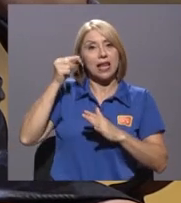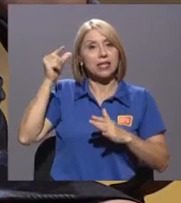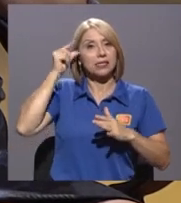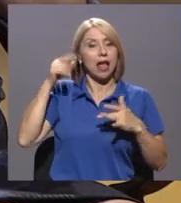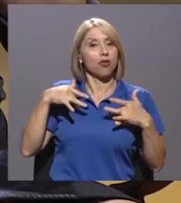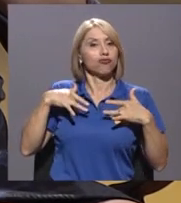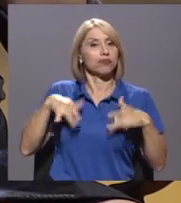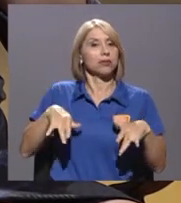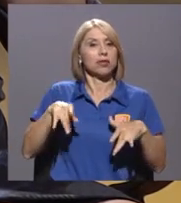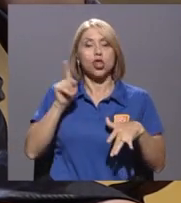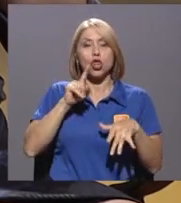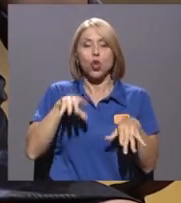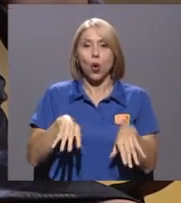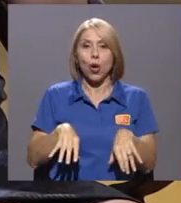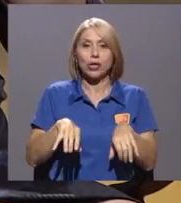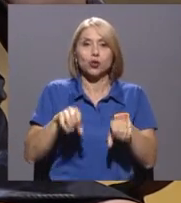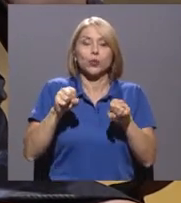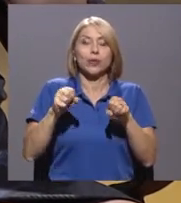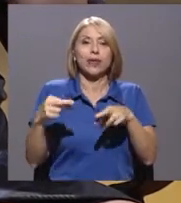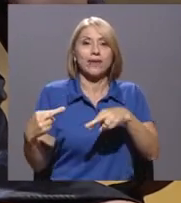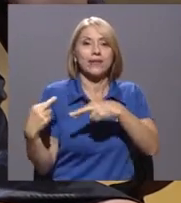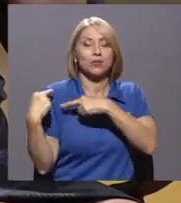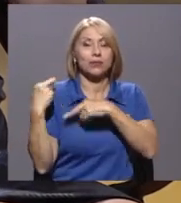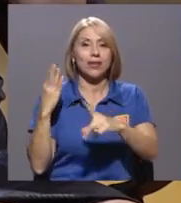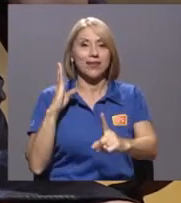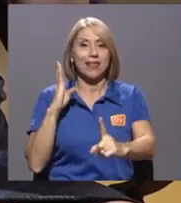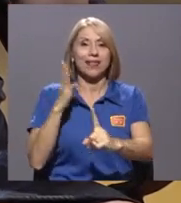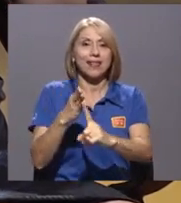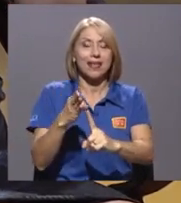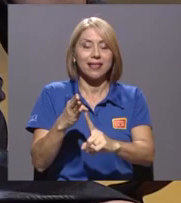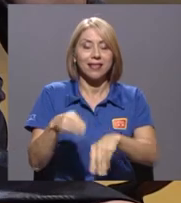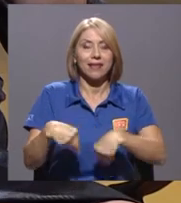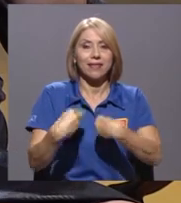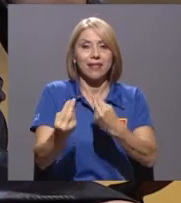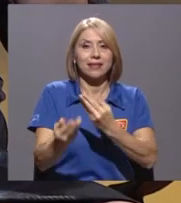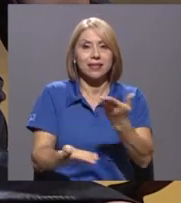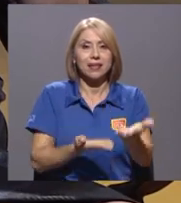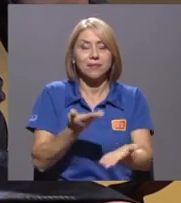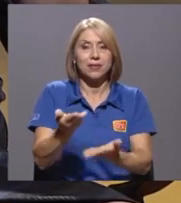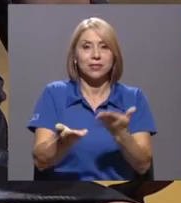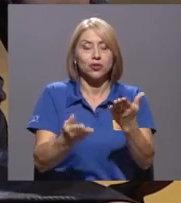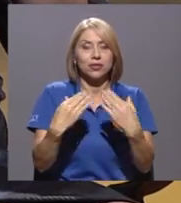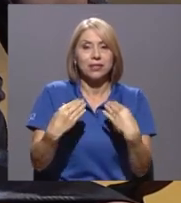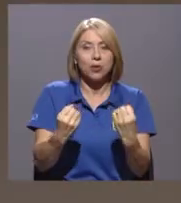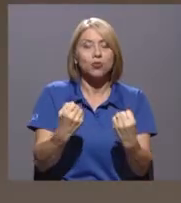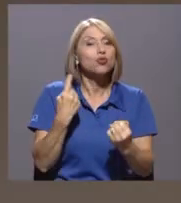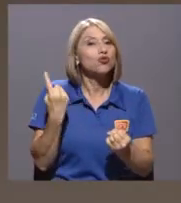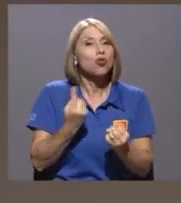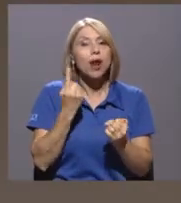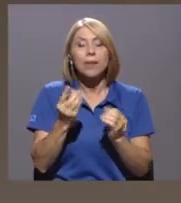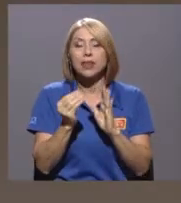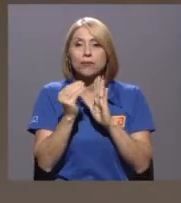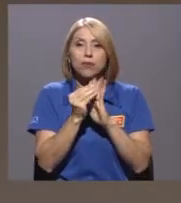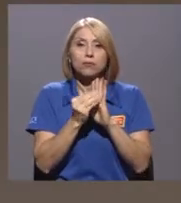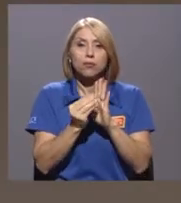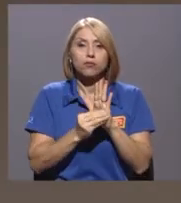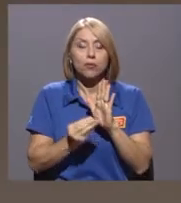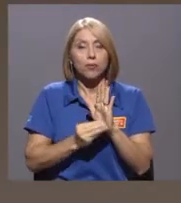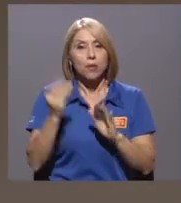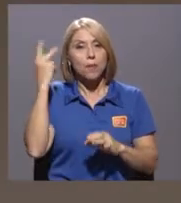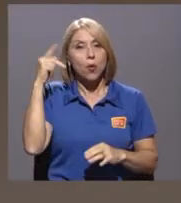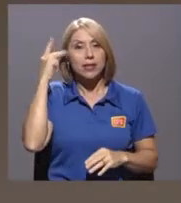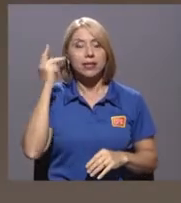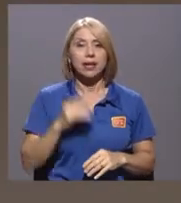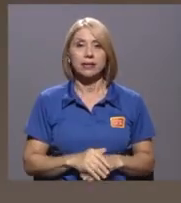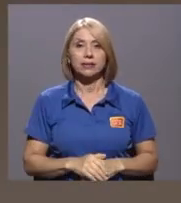responsabilidad directa en la prestación de los servicios de salud sino en la conducción de las políticas aquí yo diría que ahí hay